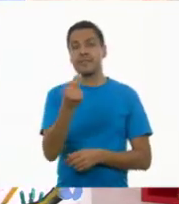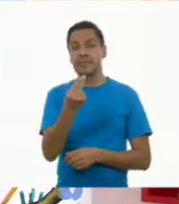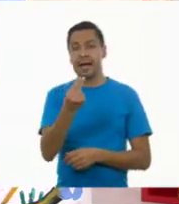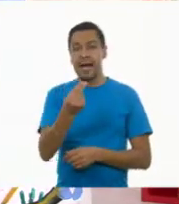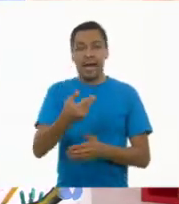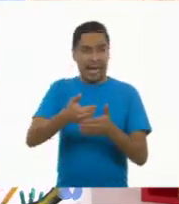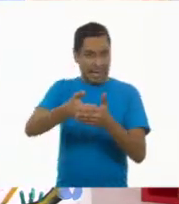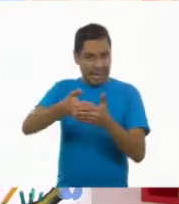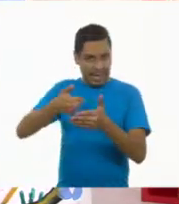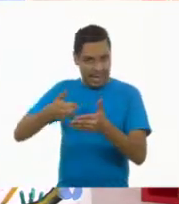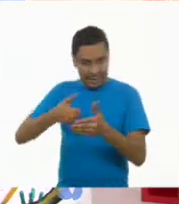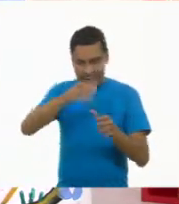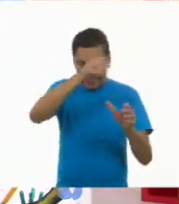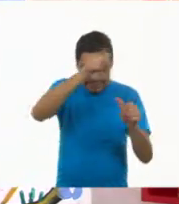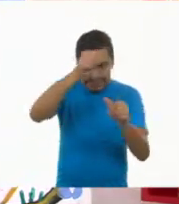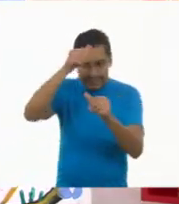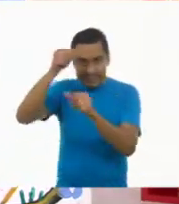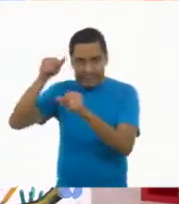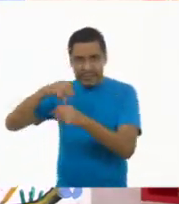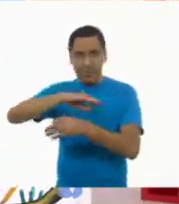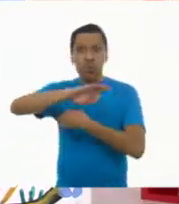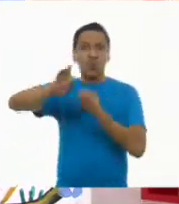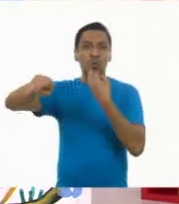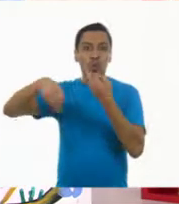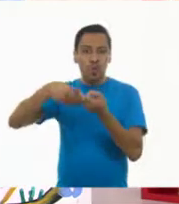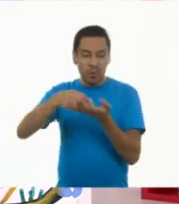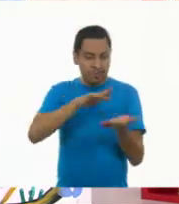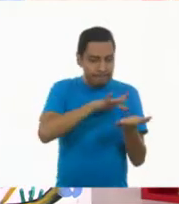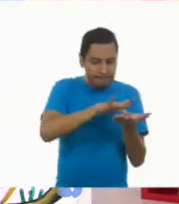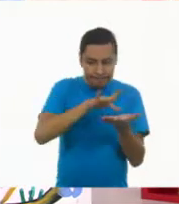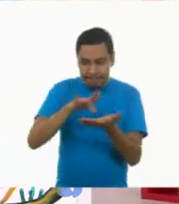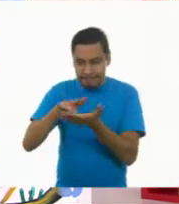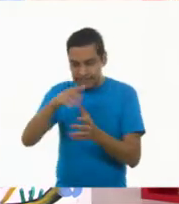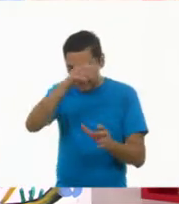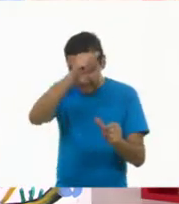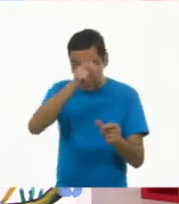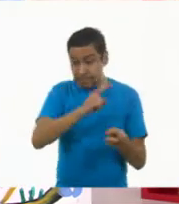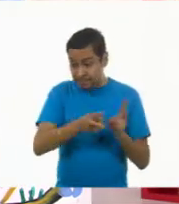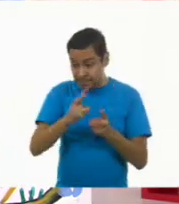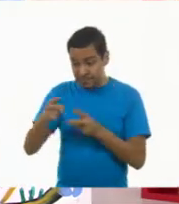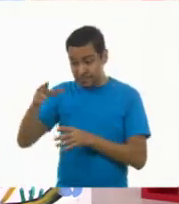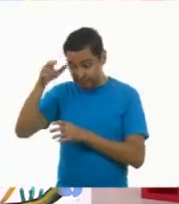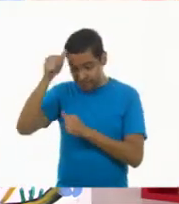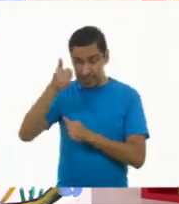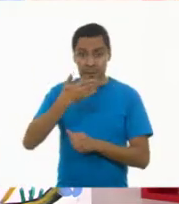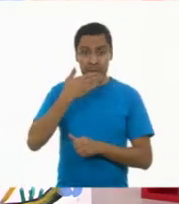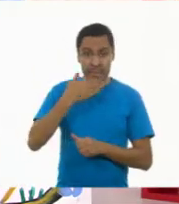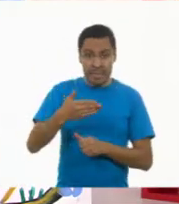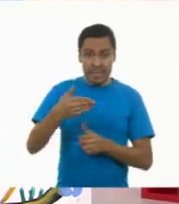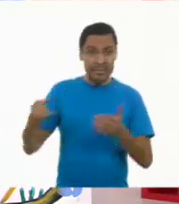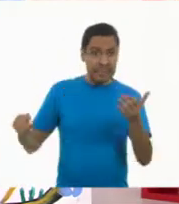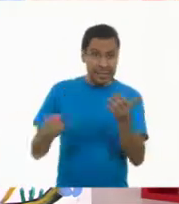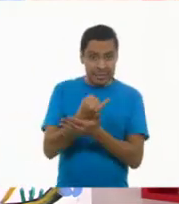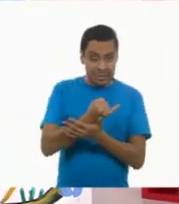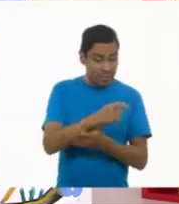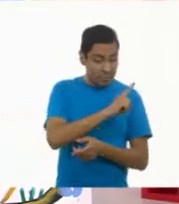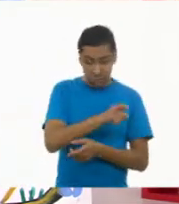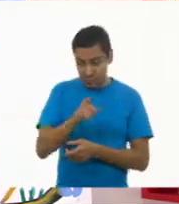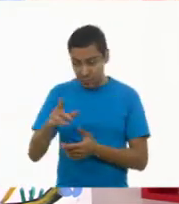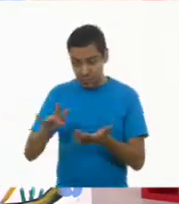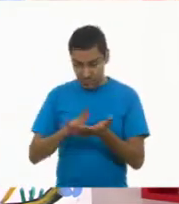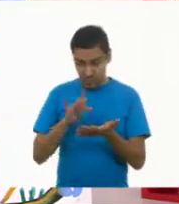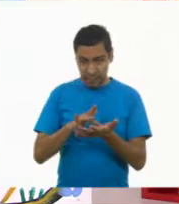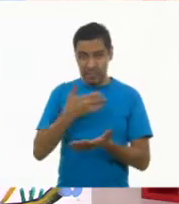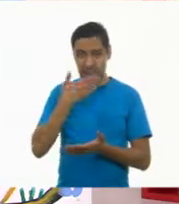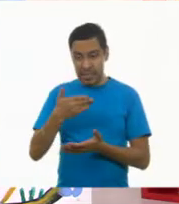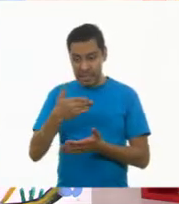mutuo acuerdo y apoyo de todas y de todos los integrantes que apoyan la o las decisiones